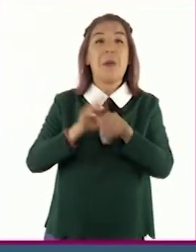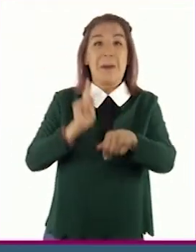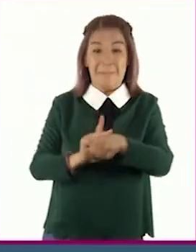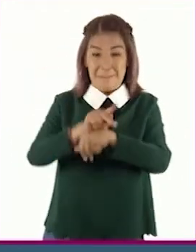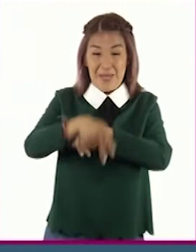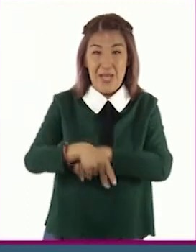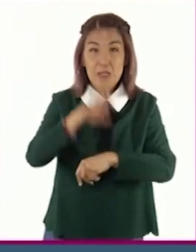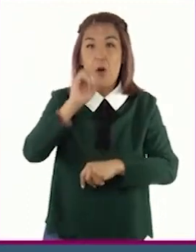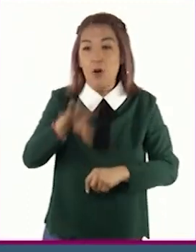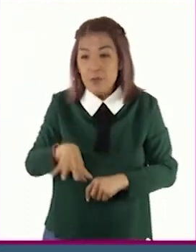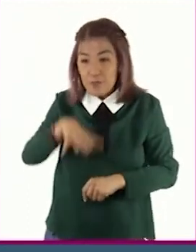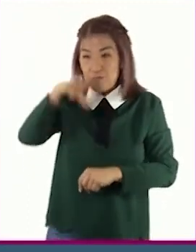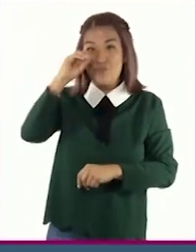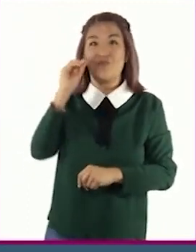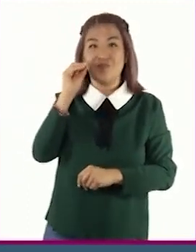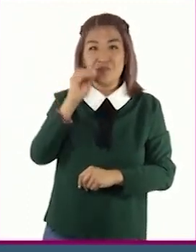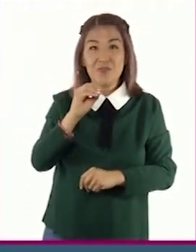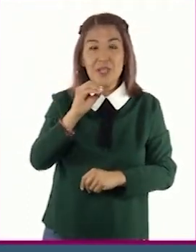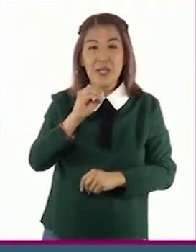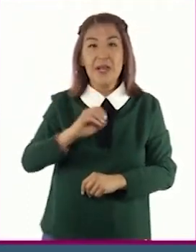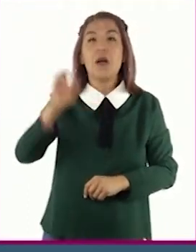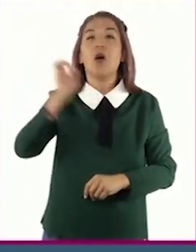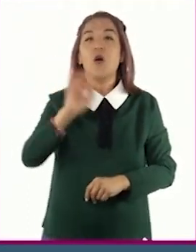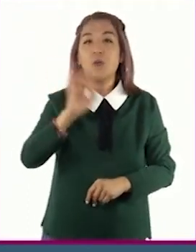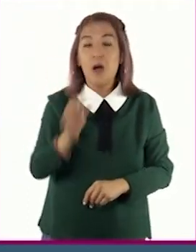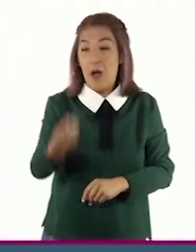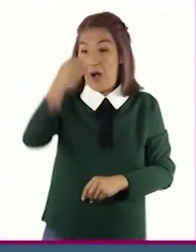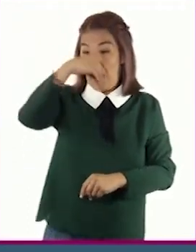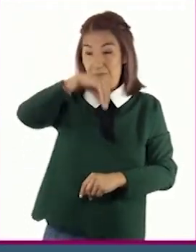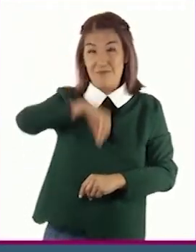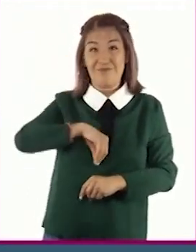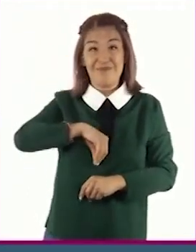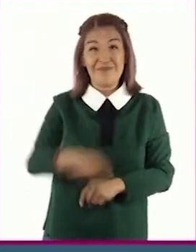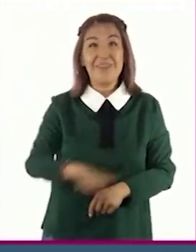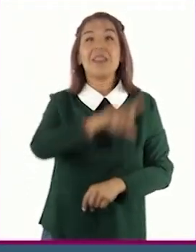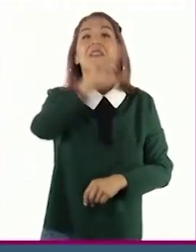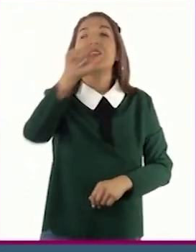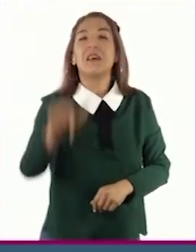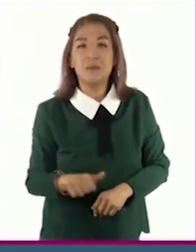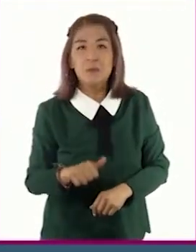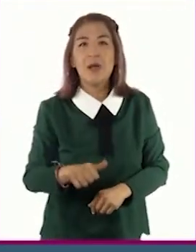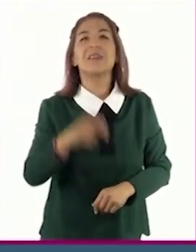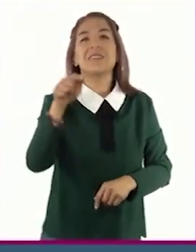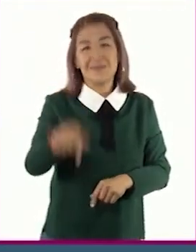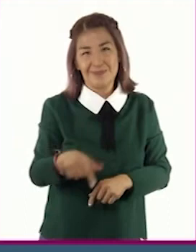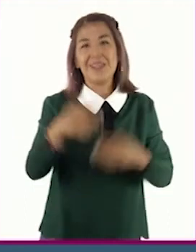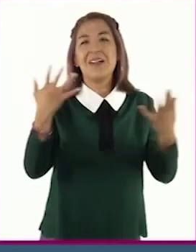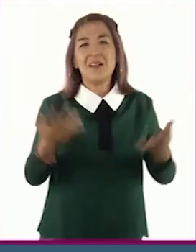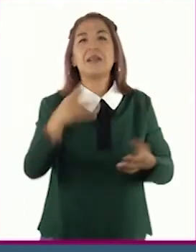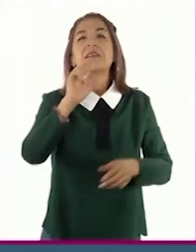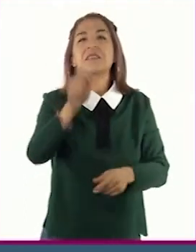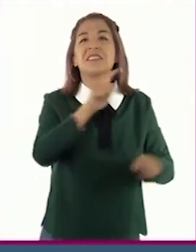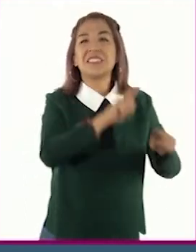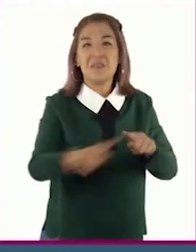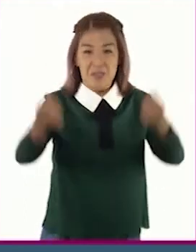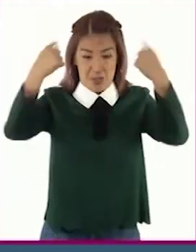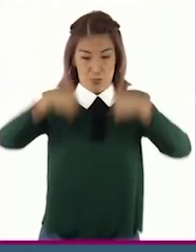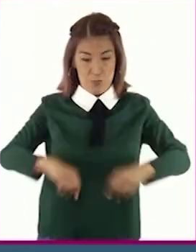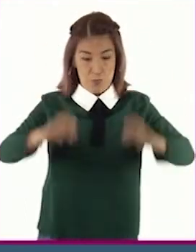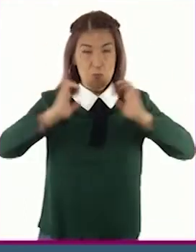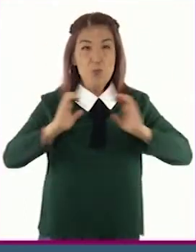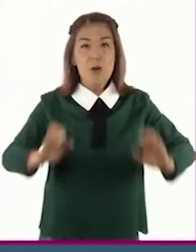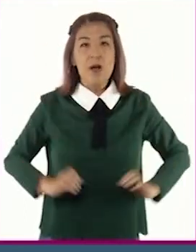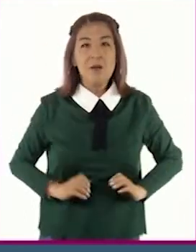vía inhalatoria, o sea, los respiramos o los podemos comer y entonces llegar a diferentes órganos